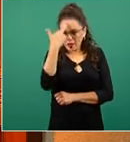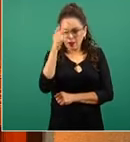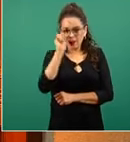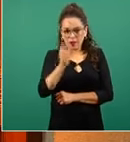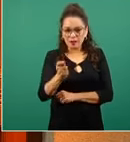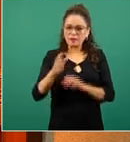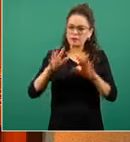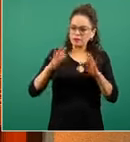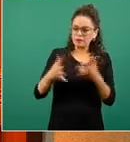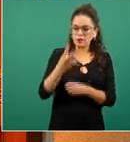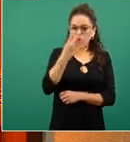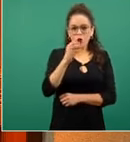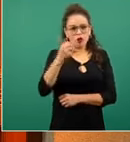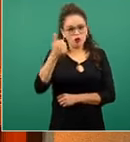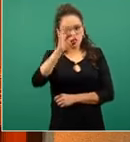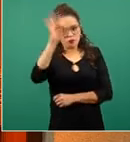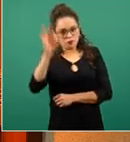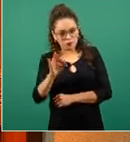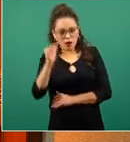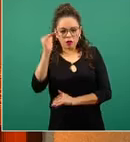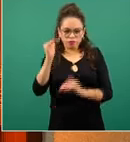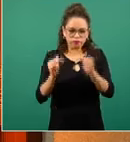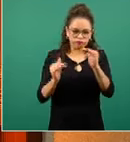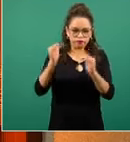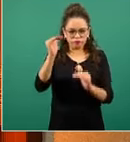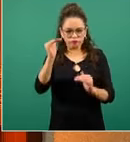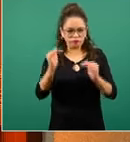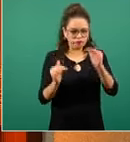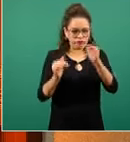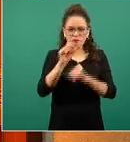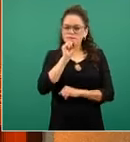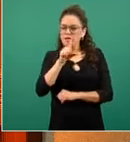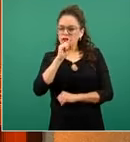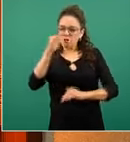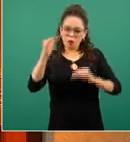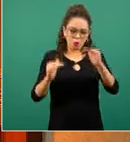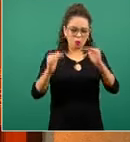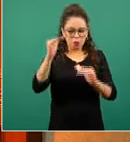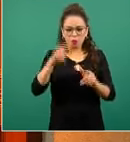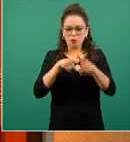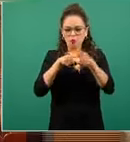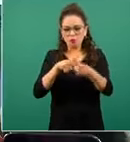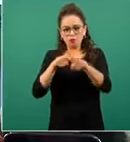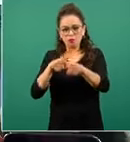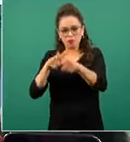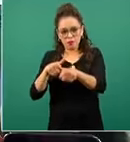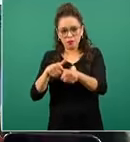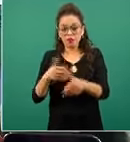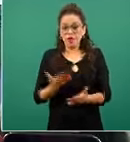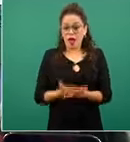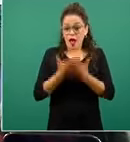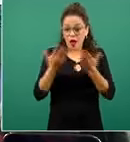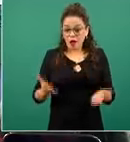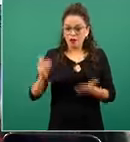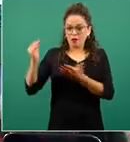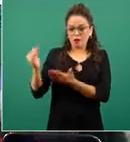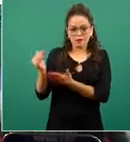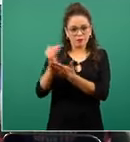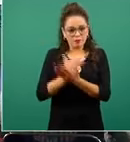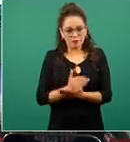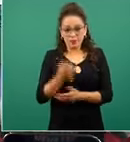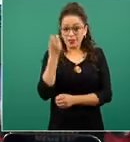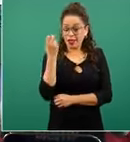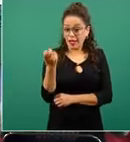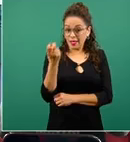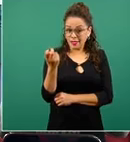entre un 4 y un 6, nos habíamos estado moviendo entre esos porcentajes, y bueno, La reducción que tenemos esta semana lleva este